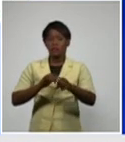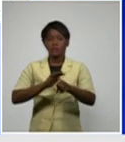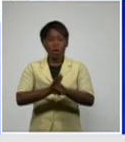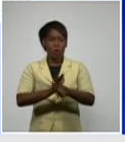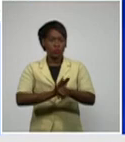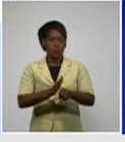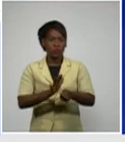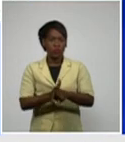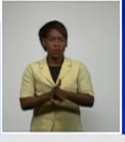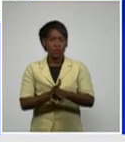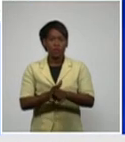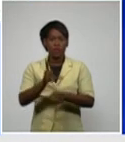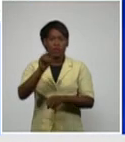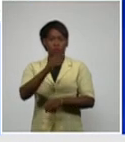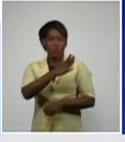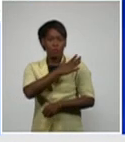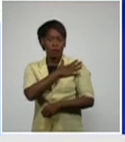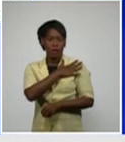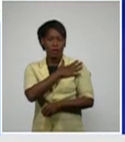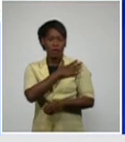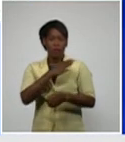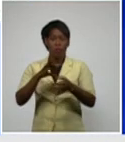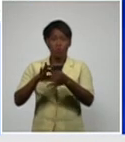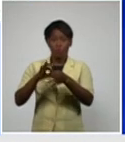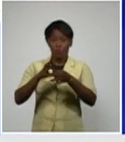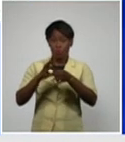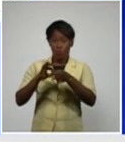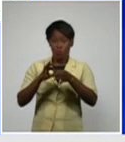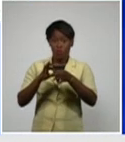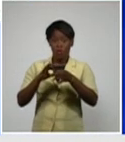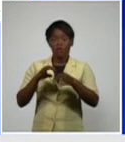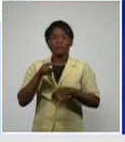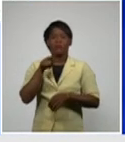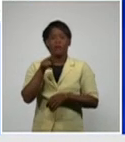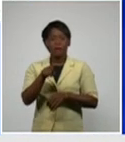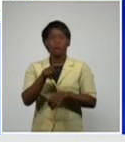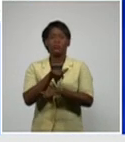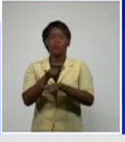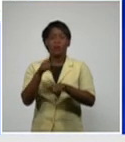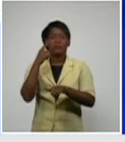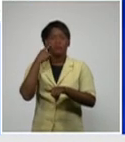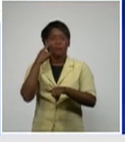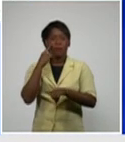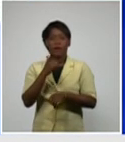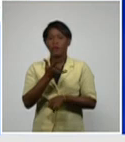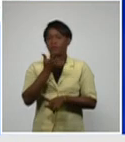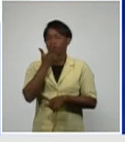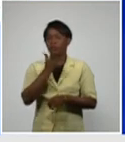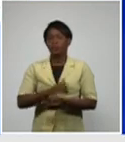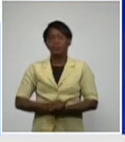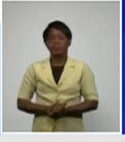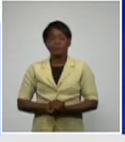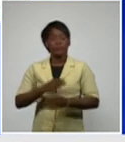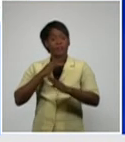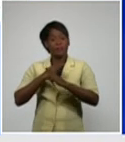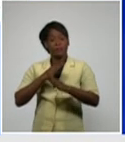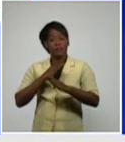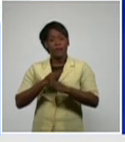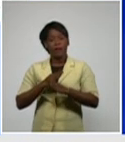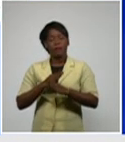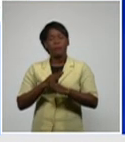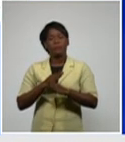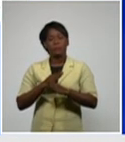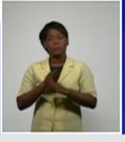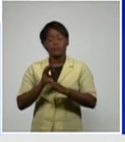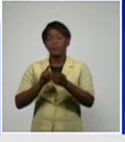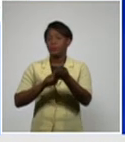Güines, con las mayores tasas de incidencia en este territorio. Y Santiago de Cuba,